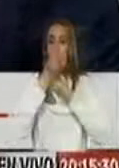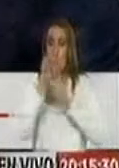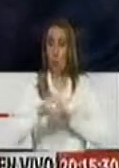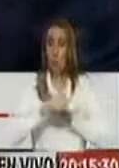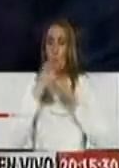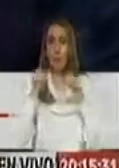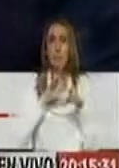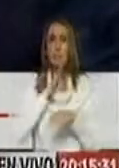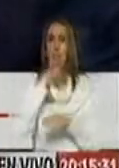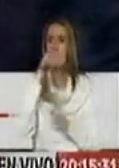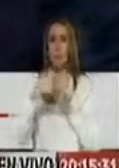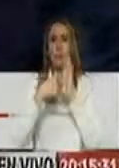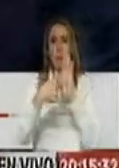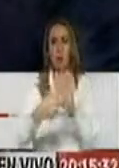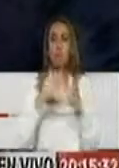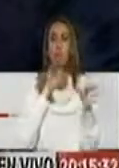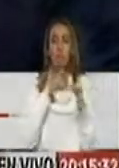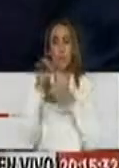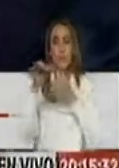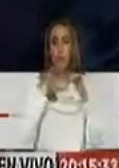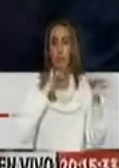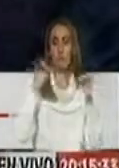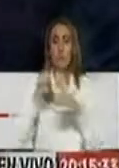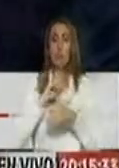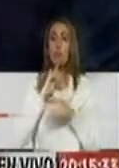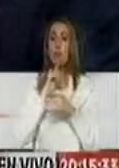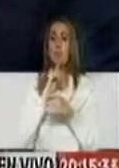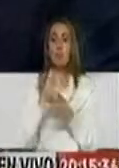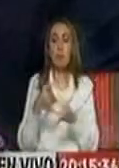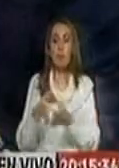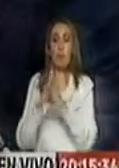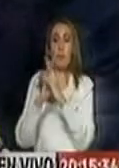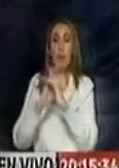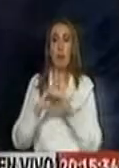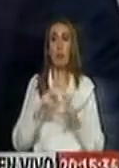como lo hemos demostrado ya con la explicación que hemos dado en los créditos quirografarios e hipotecarios.